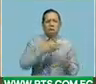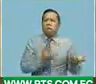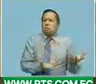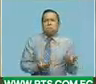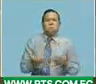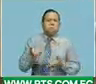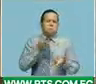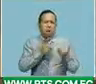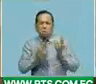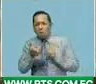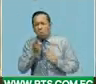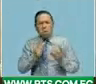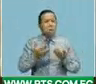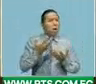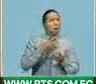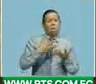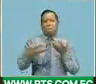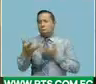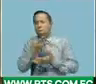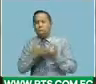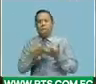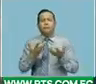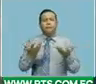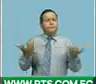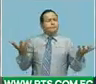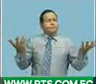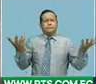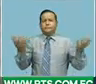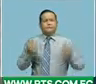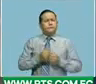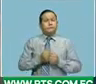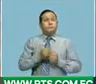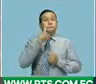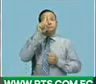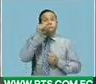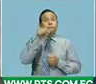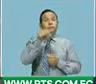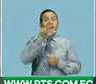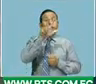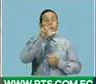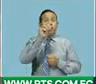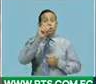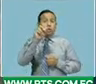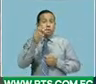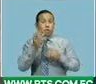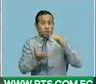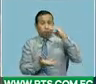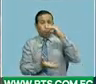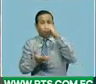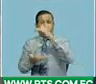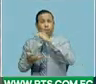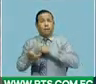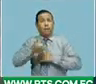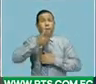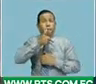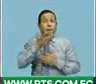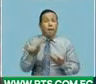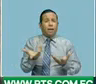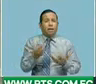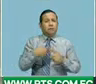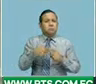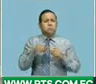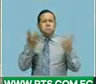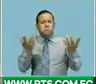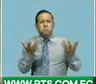alcohólicas, mismas que han sido decomisadas por la autoridad. Son 1.330 litros de licor sin registro